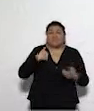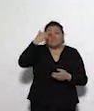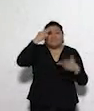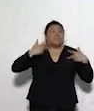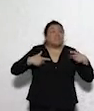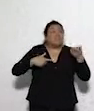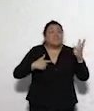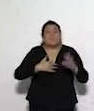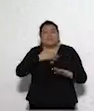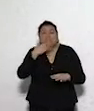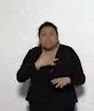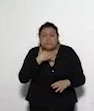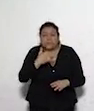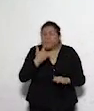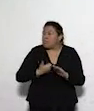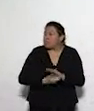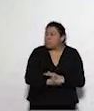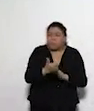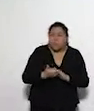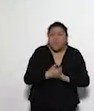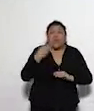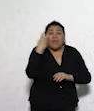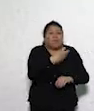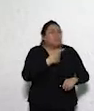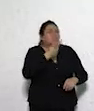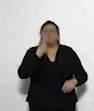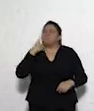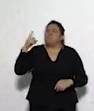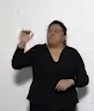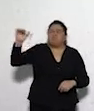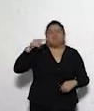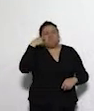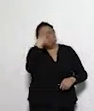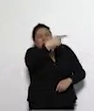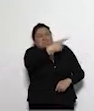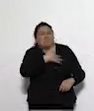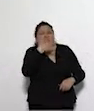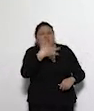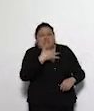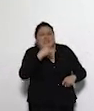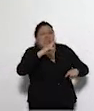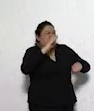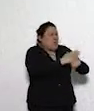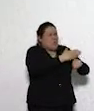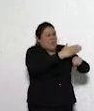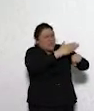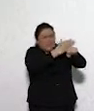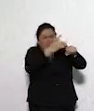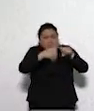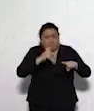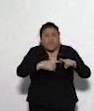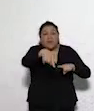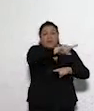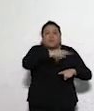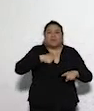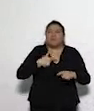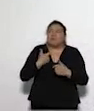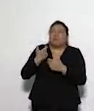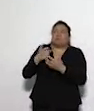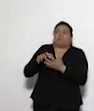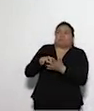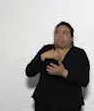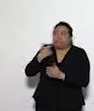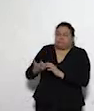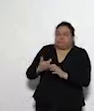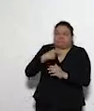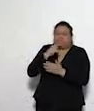corrupción se reprueba, persigue y castiga, dejando de ser una práctica redituable para quien la lleva a cabo. La